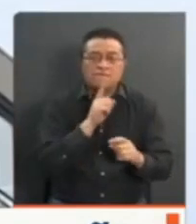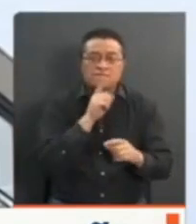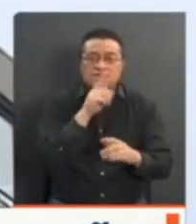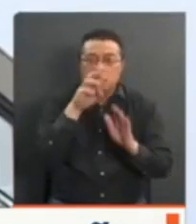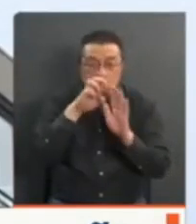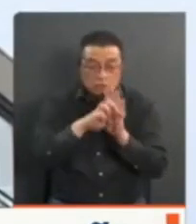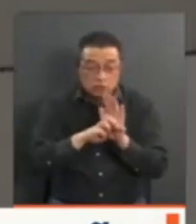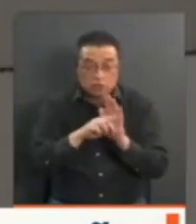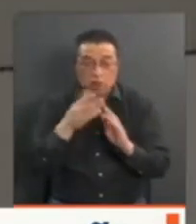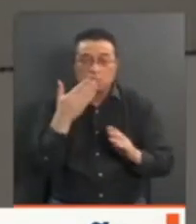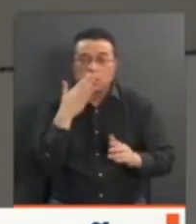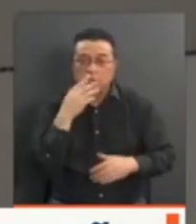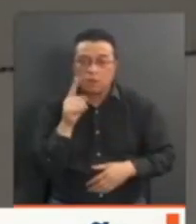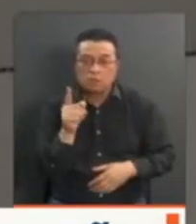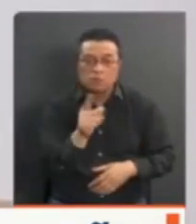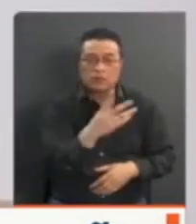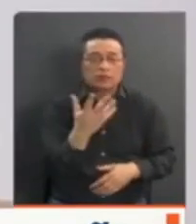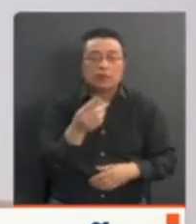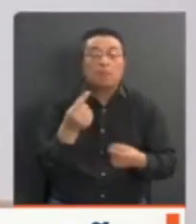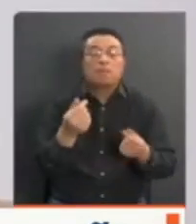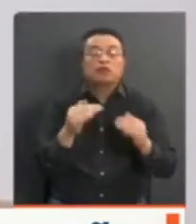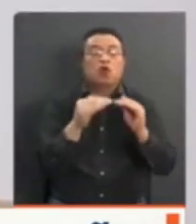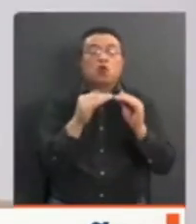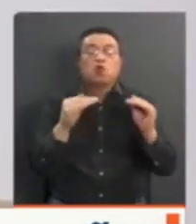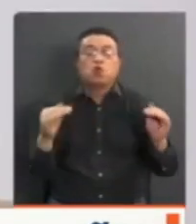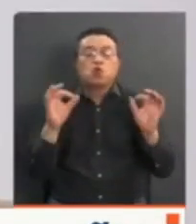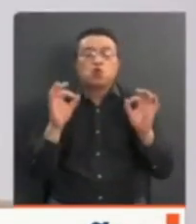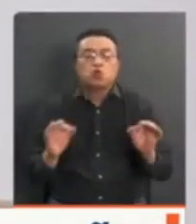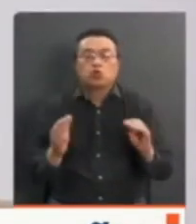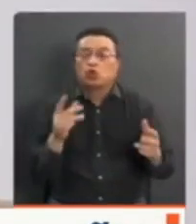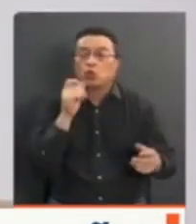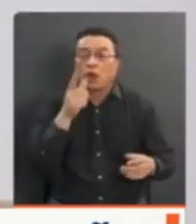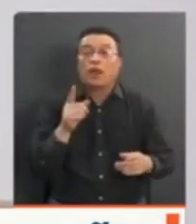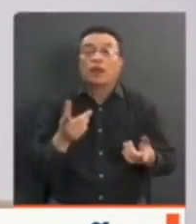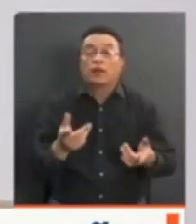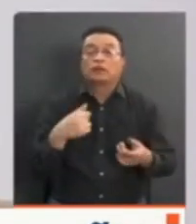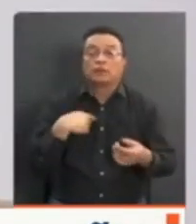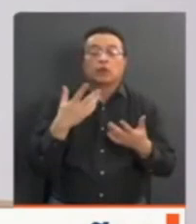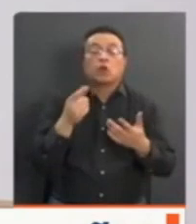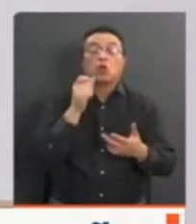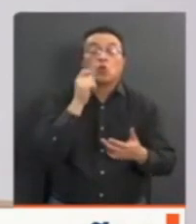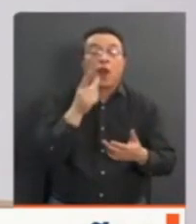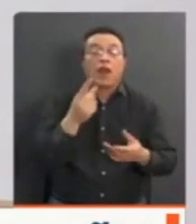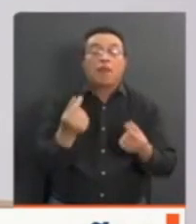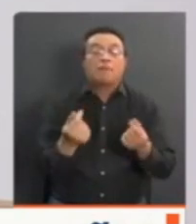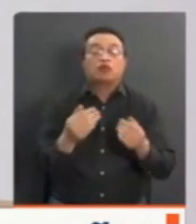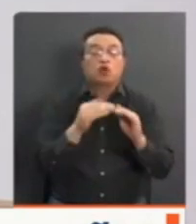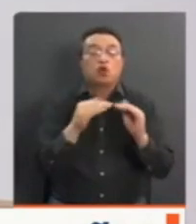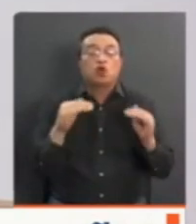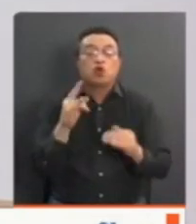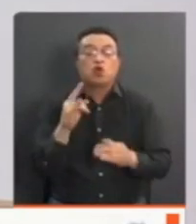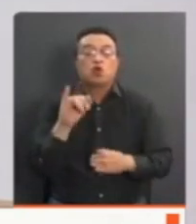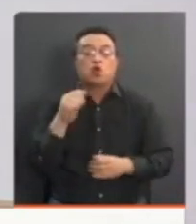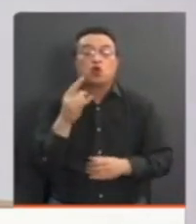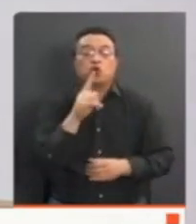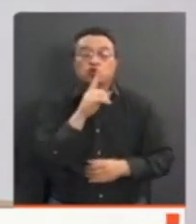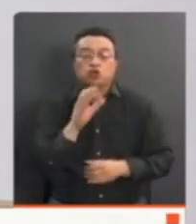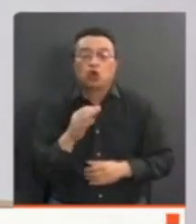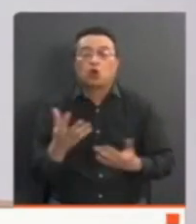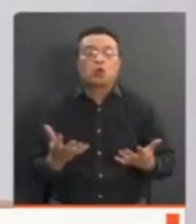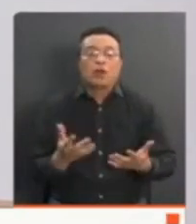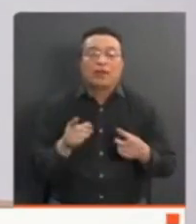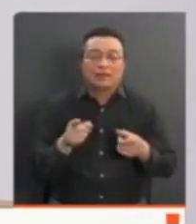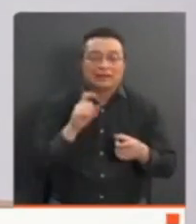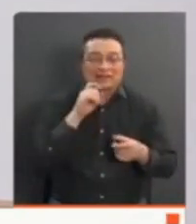expertos se preguntan qué es el precio justo. Hay que revisar bien, digamos, a qué se le llama precio justo. Sin embargo, el hecho de que exista